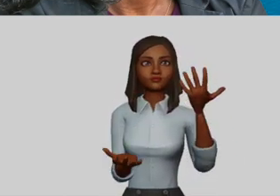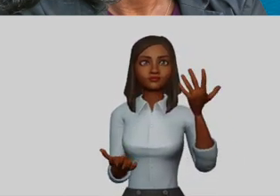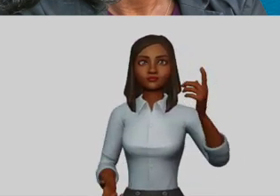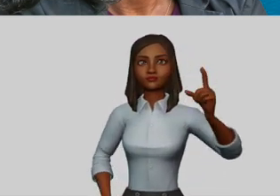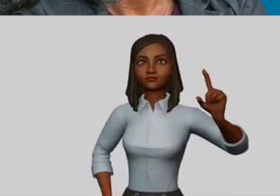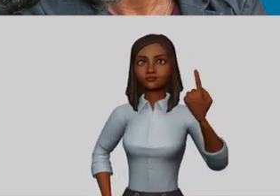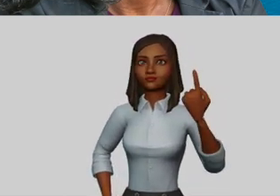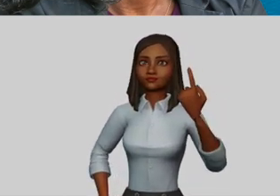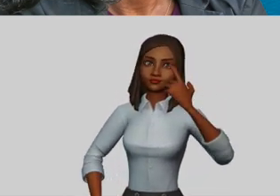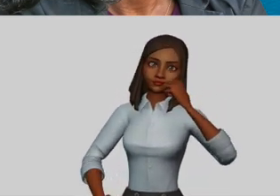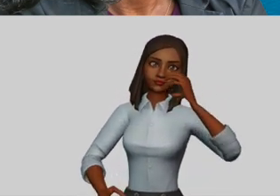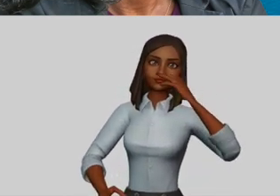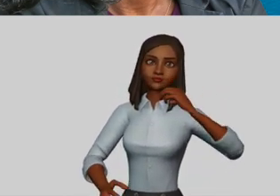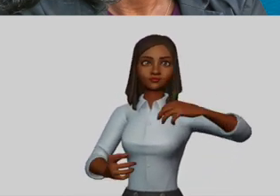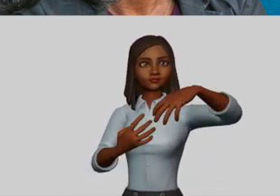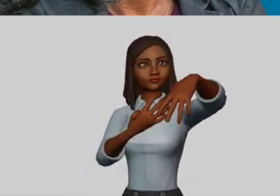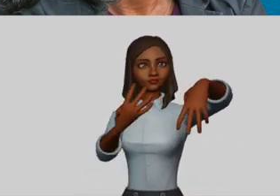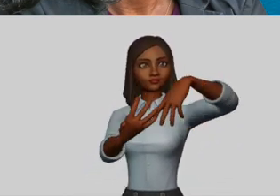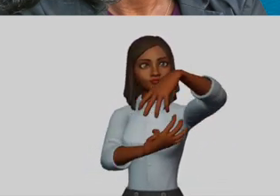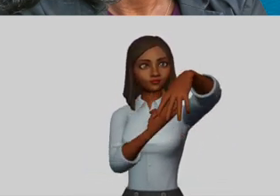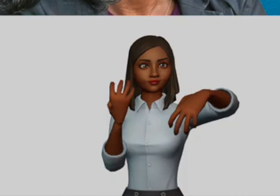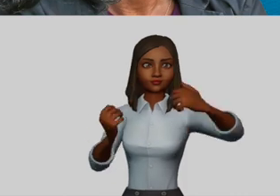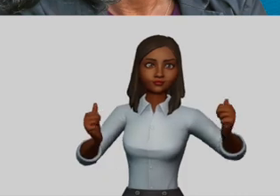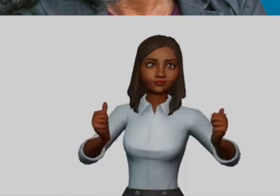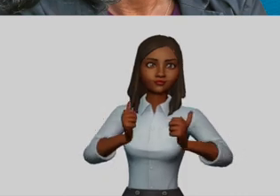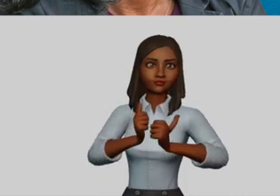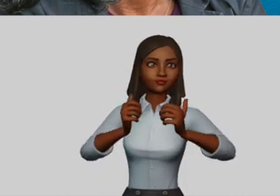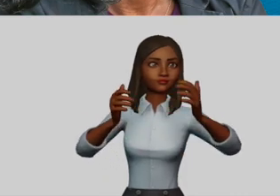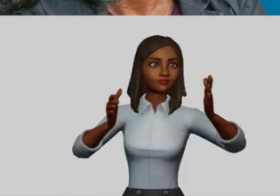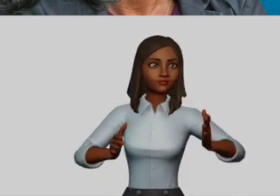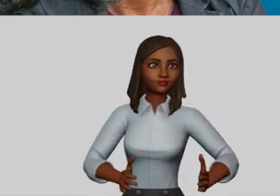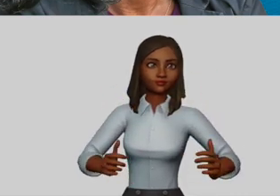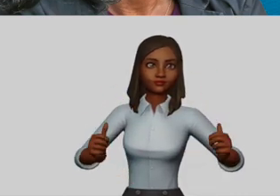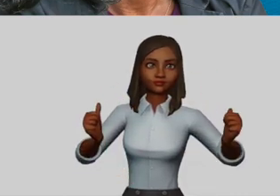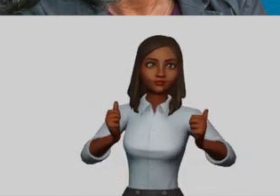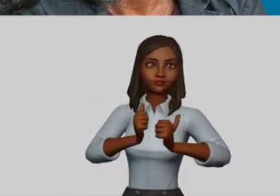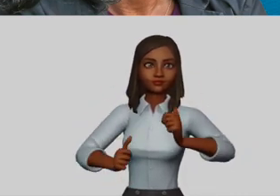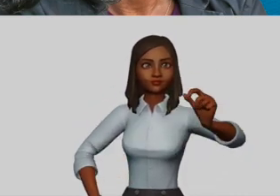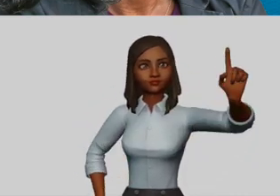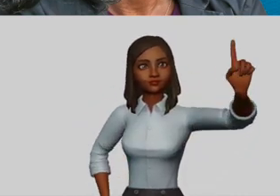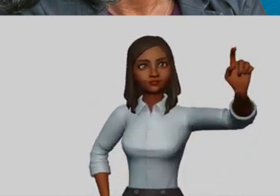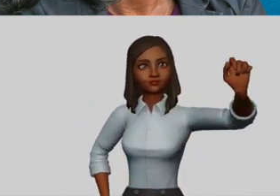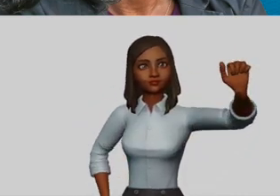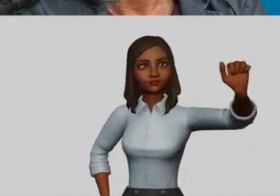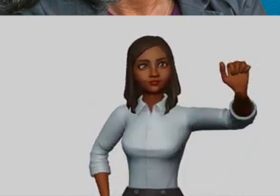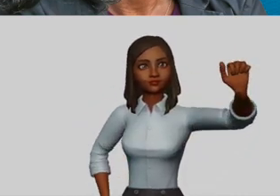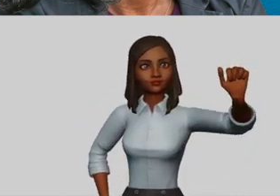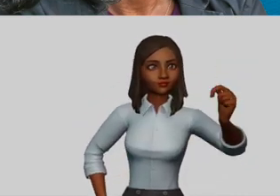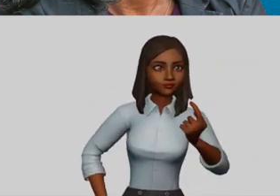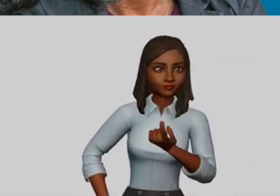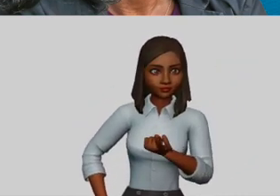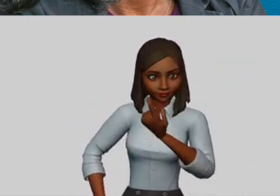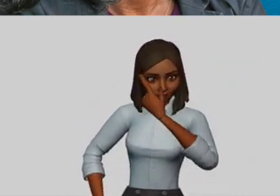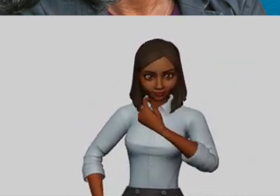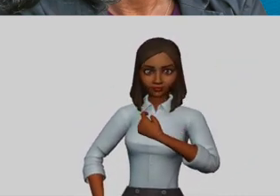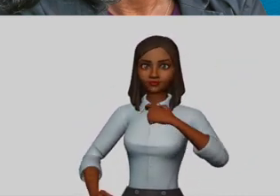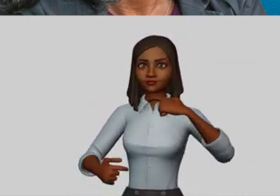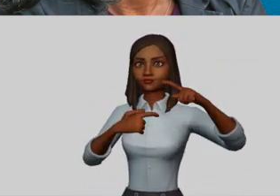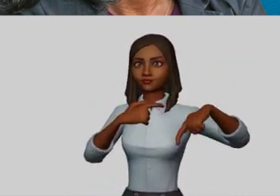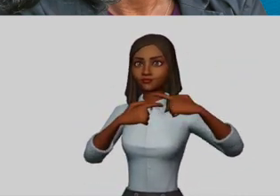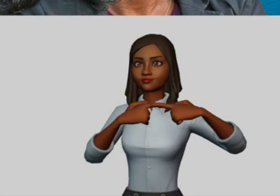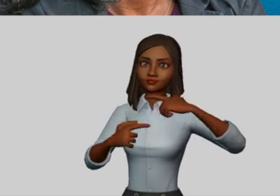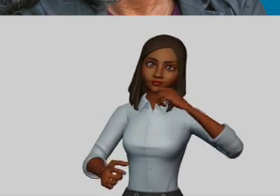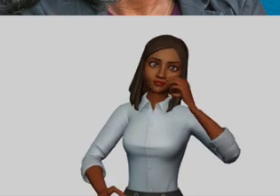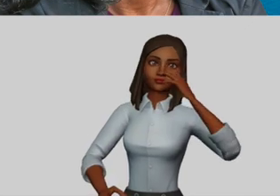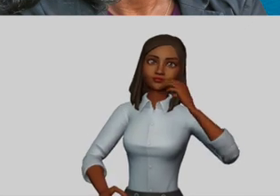Porque ellos tienen su mundo y tú tienes el tuyo, claro. Porque no hay manera de comunicación. Eso cuando la gente dice, bueno, ¿cuánta